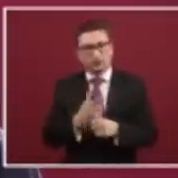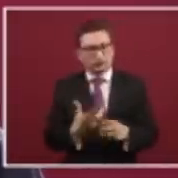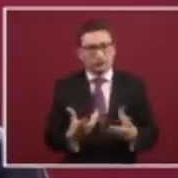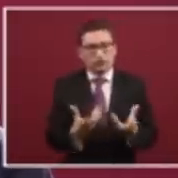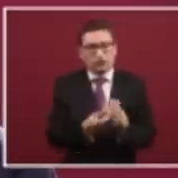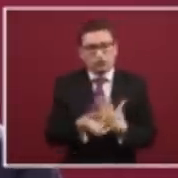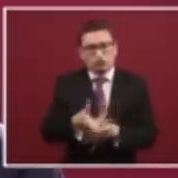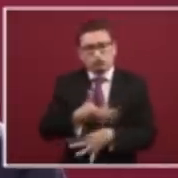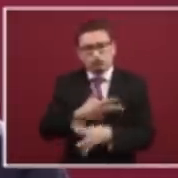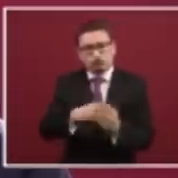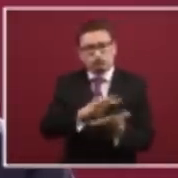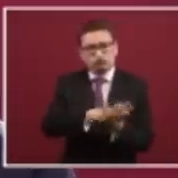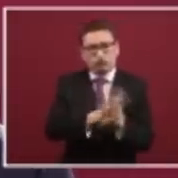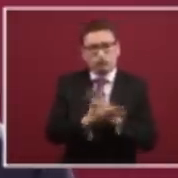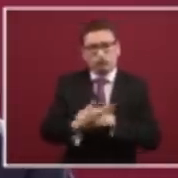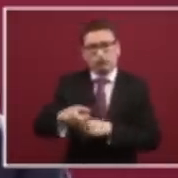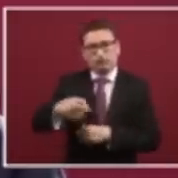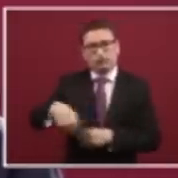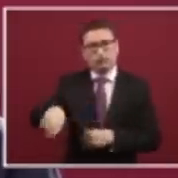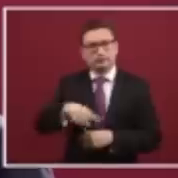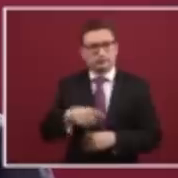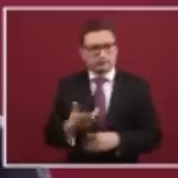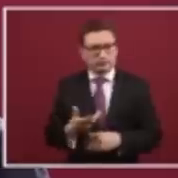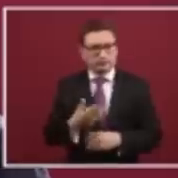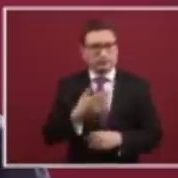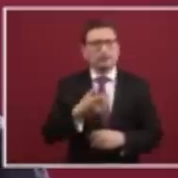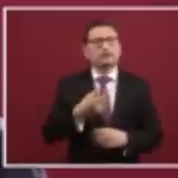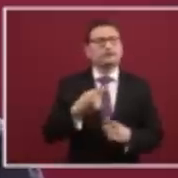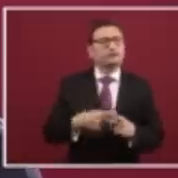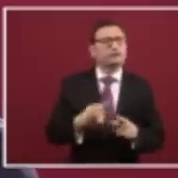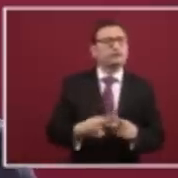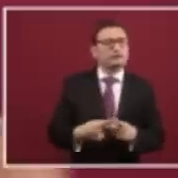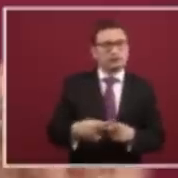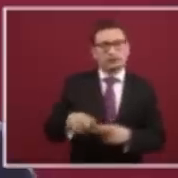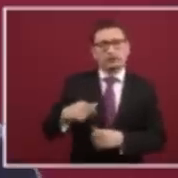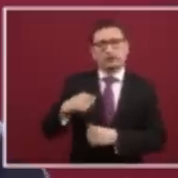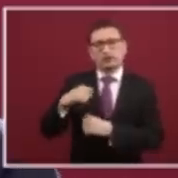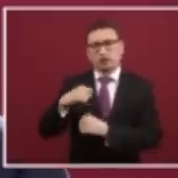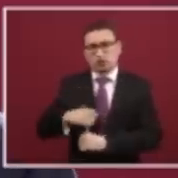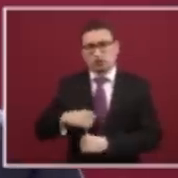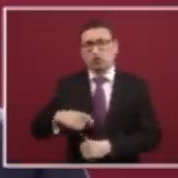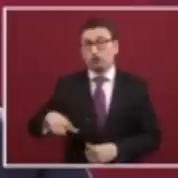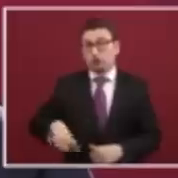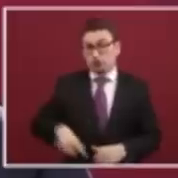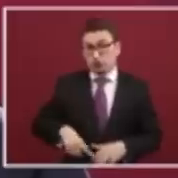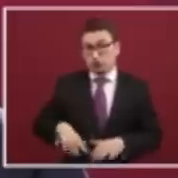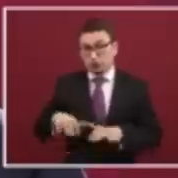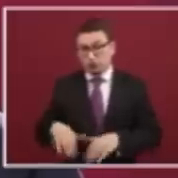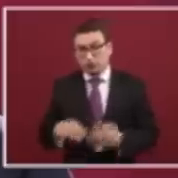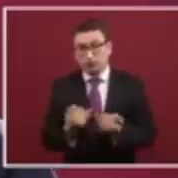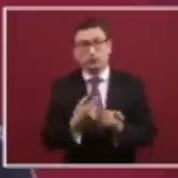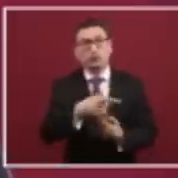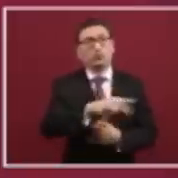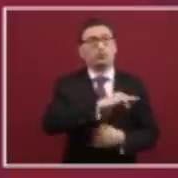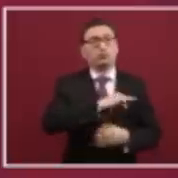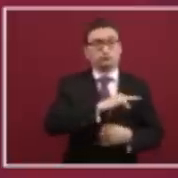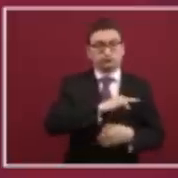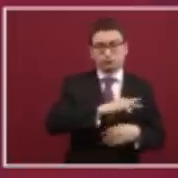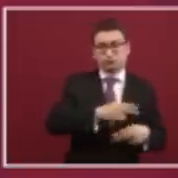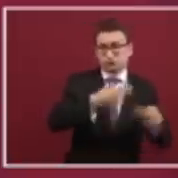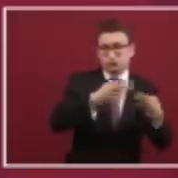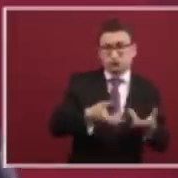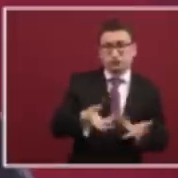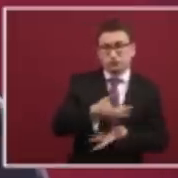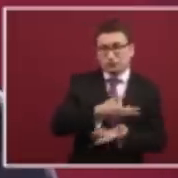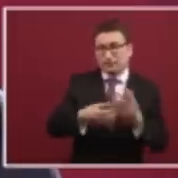o la complicidad de funcionarios públicos y agentes privados. Y esto vale la pena destacarlo